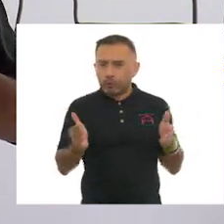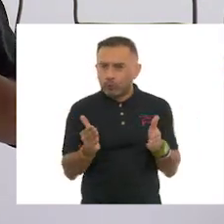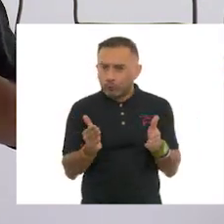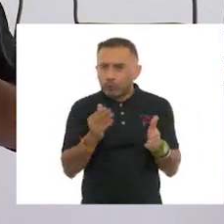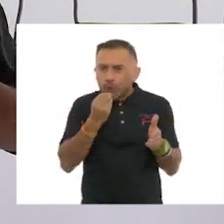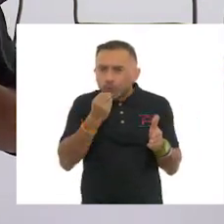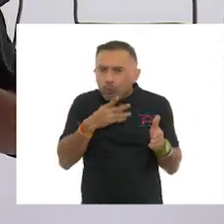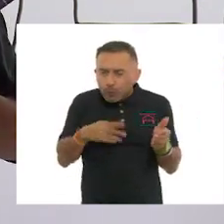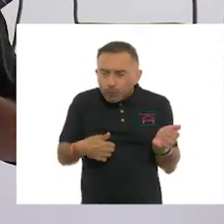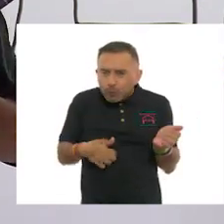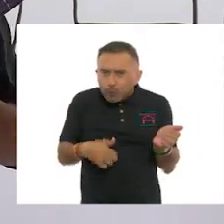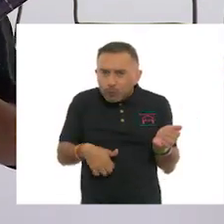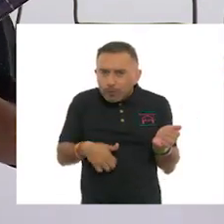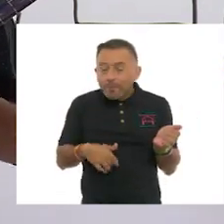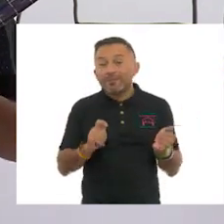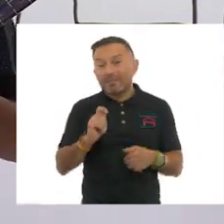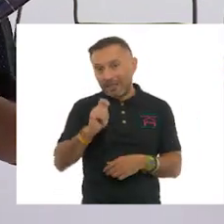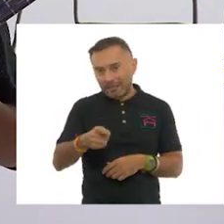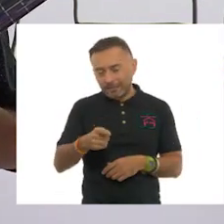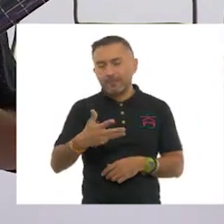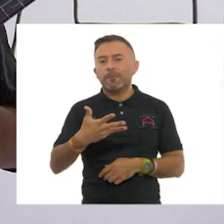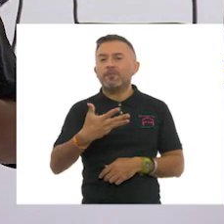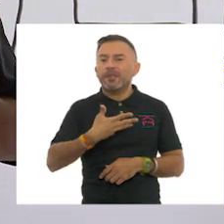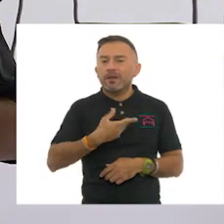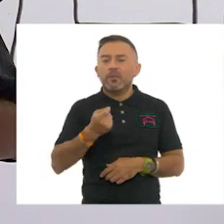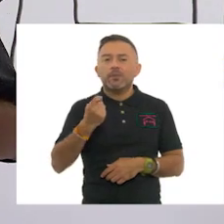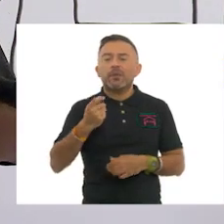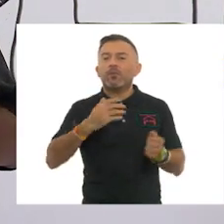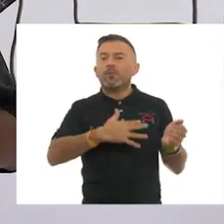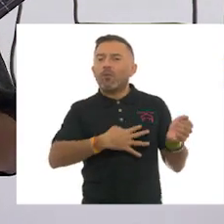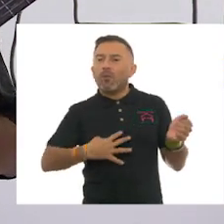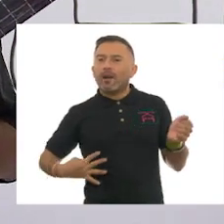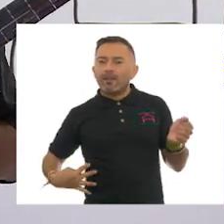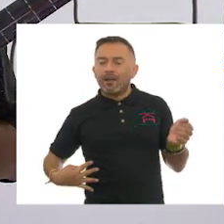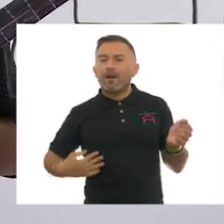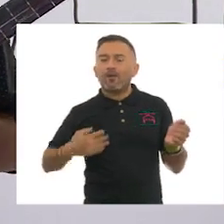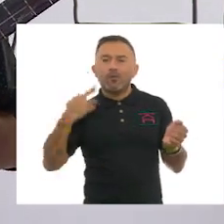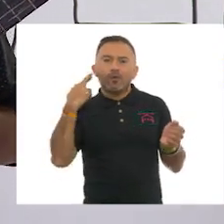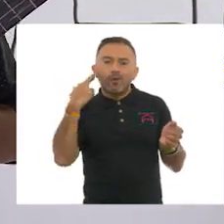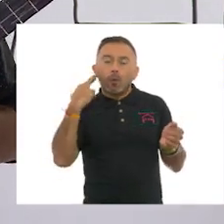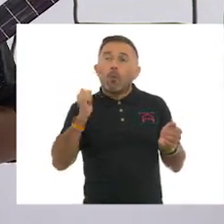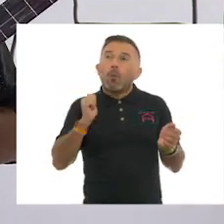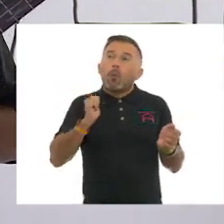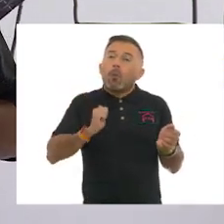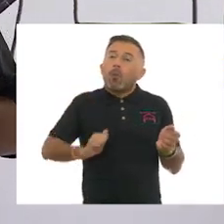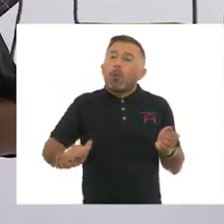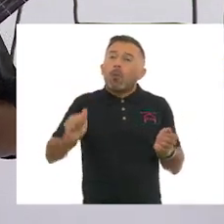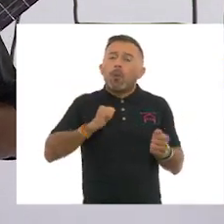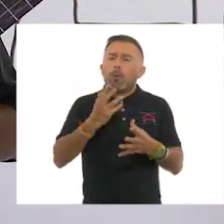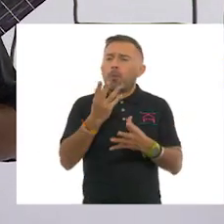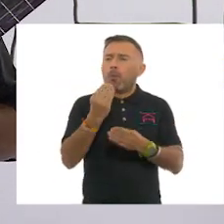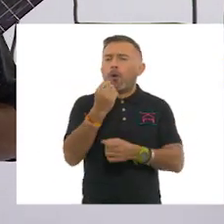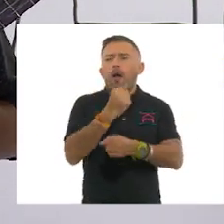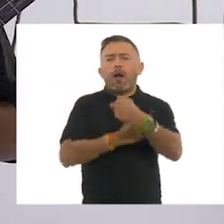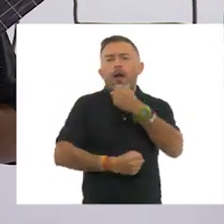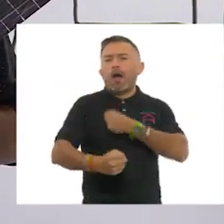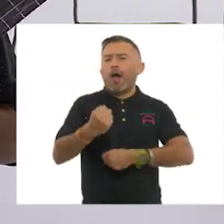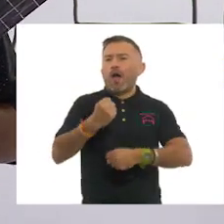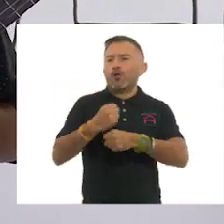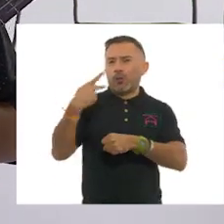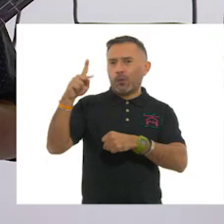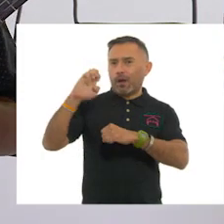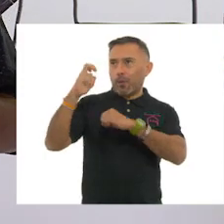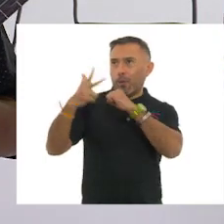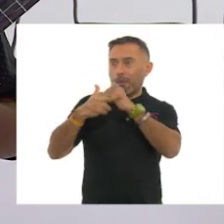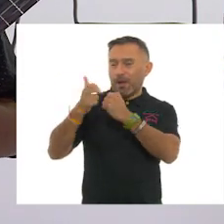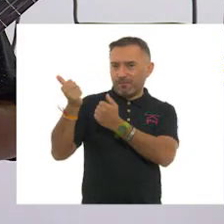Porque son reminiscencias de algunos instrumentos de cuerda que llegaron de Europa hace muchísimos, muchísimos años. El son